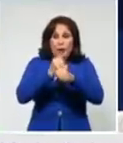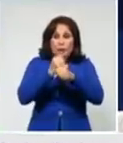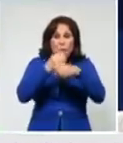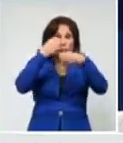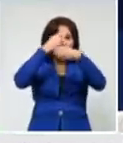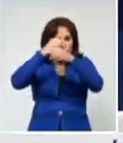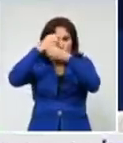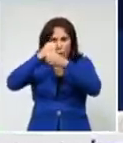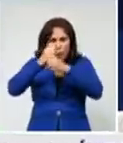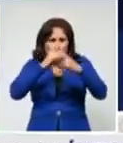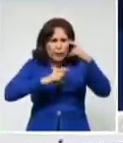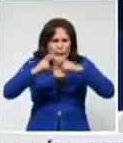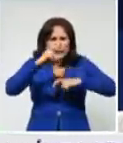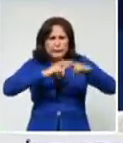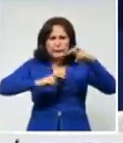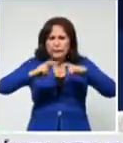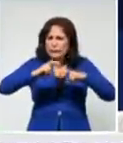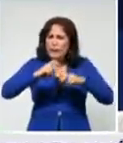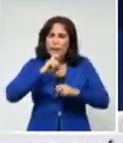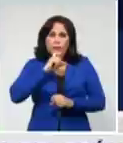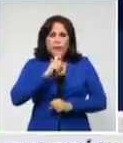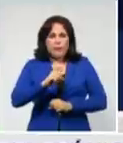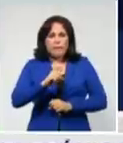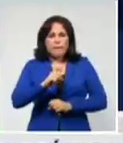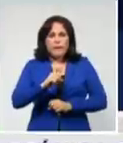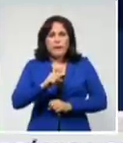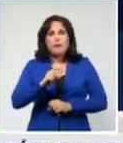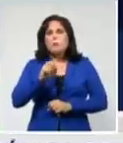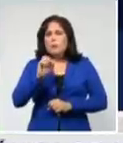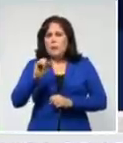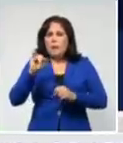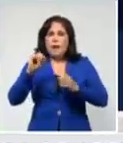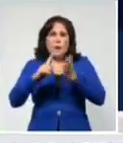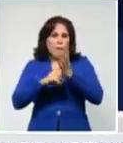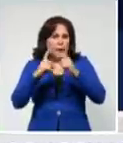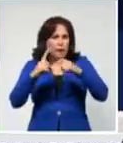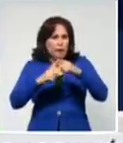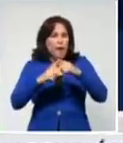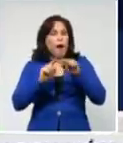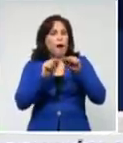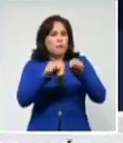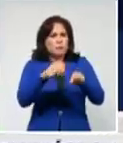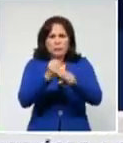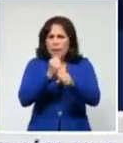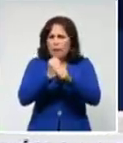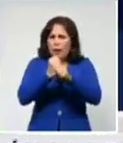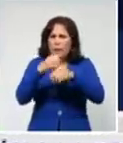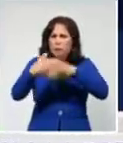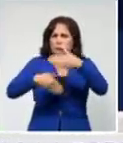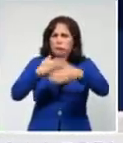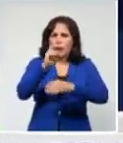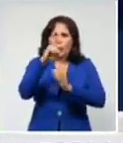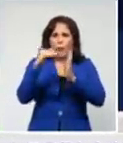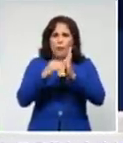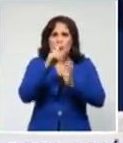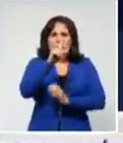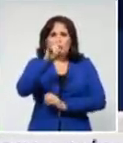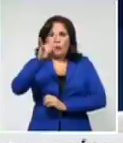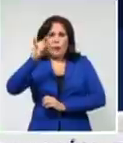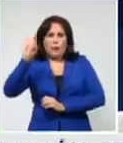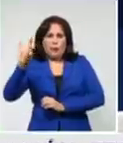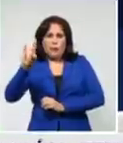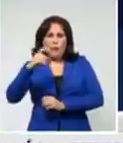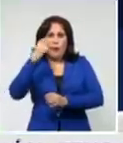biología molecular. Los del Instituto de Medicina Tropical Pedro Curí, procesando 2.199